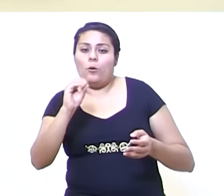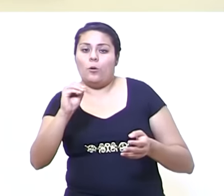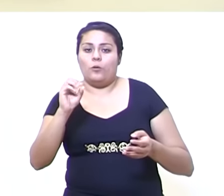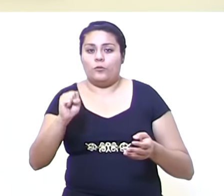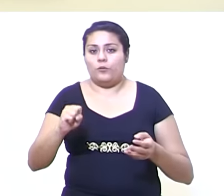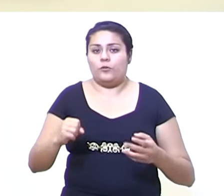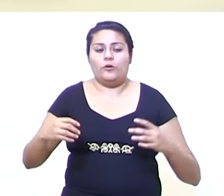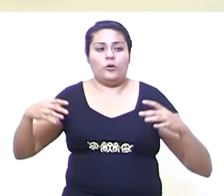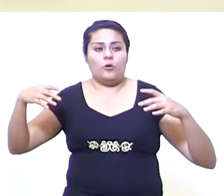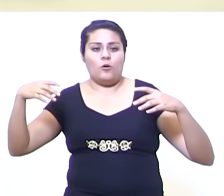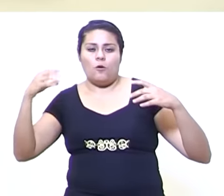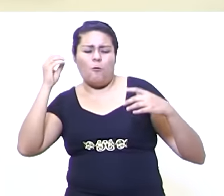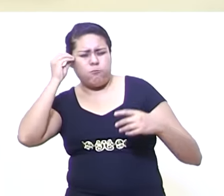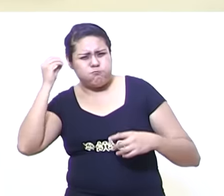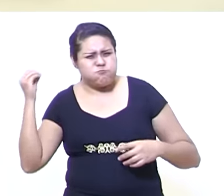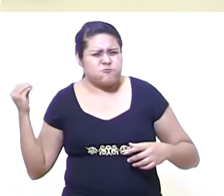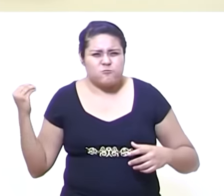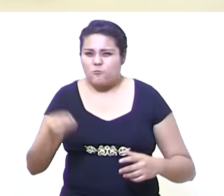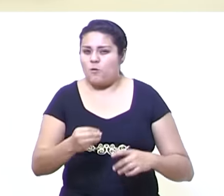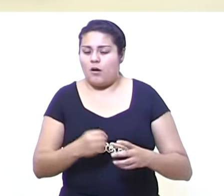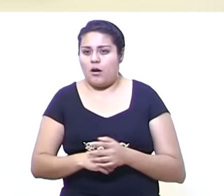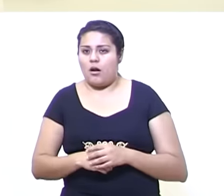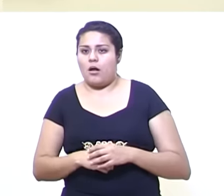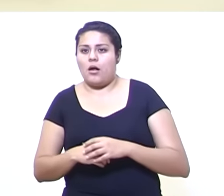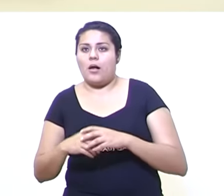unos ogros muy, muy...